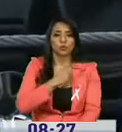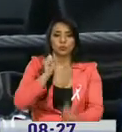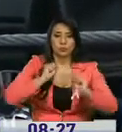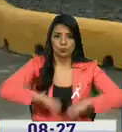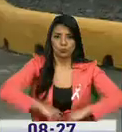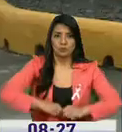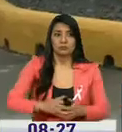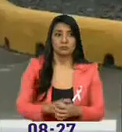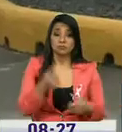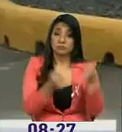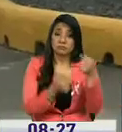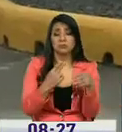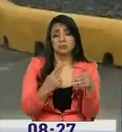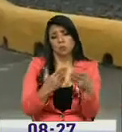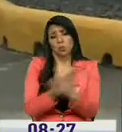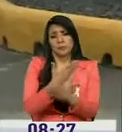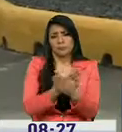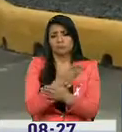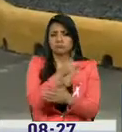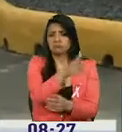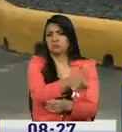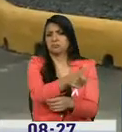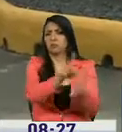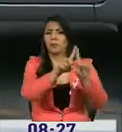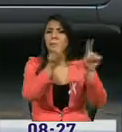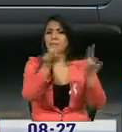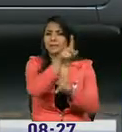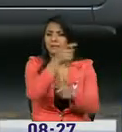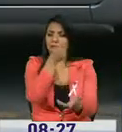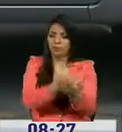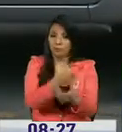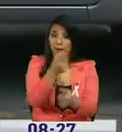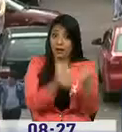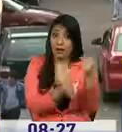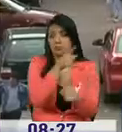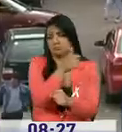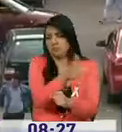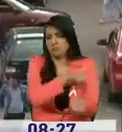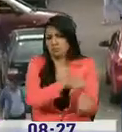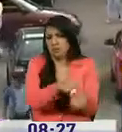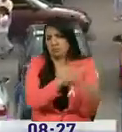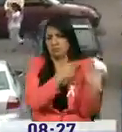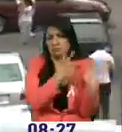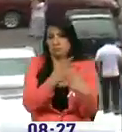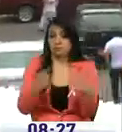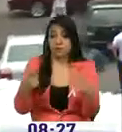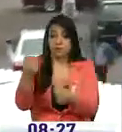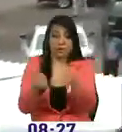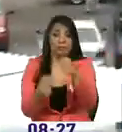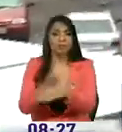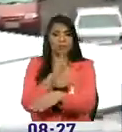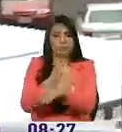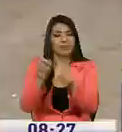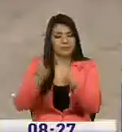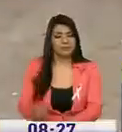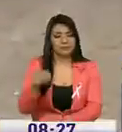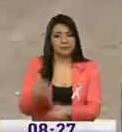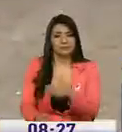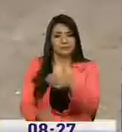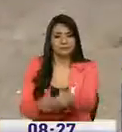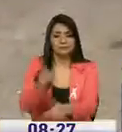Cuando son autos nuevos, por lo general las casas comerciales se encargan del trámite, pero cuando es un usado, hay varios pasos a seguir.